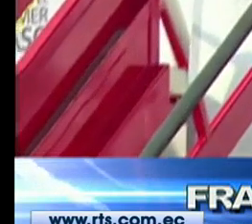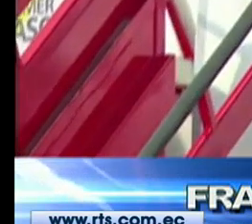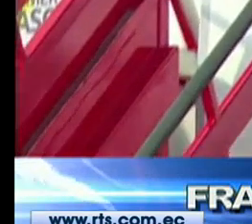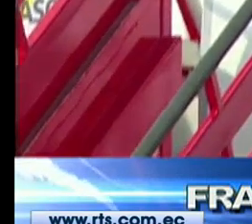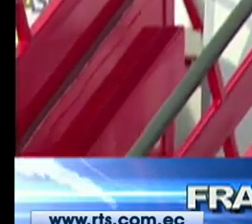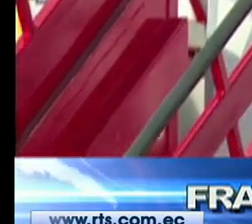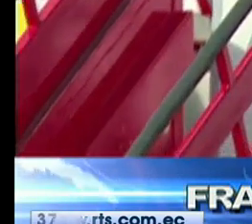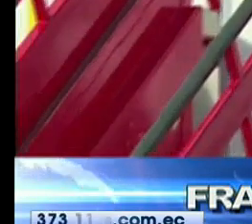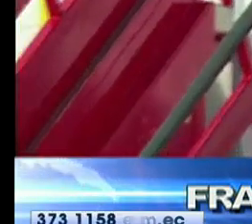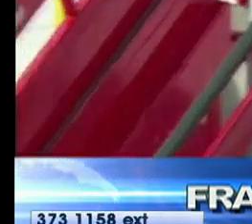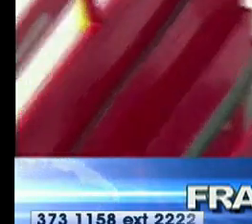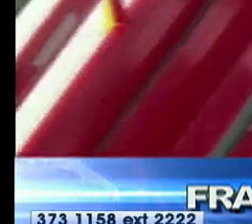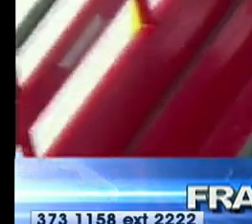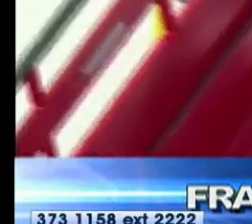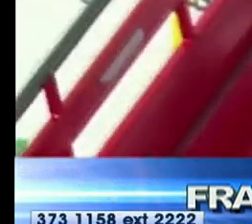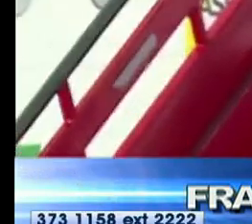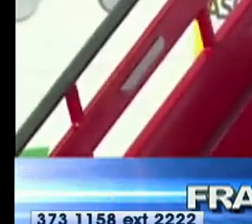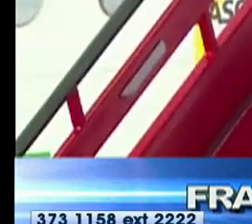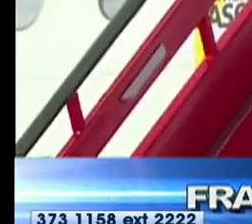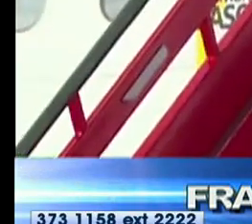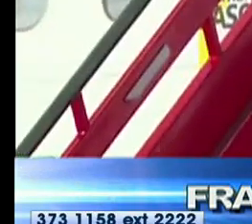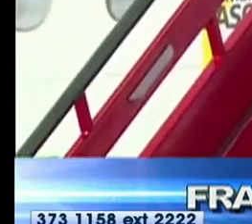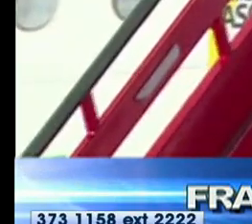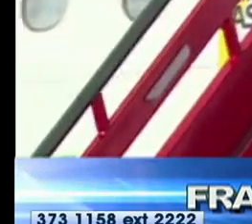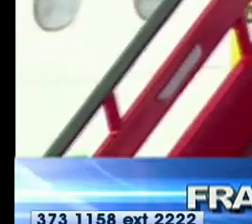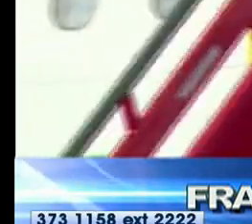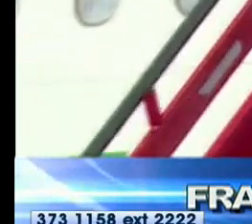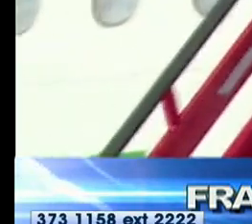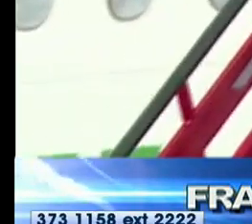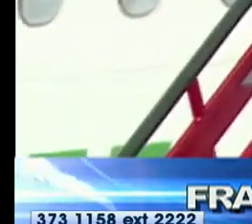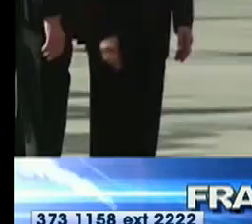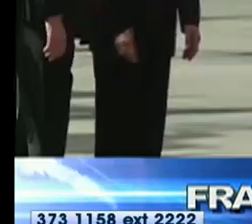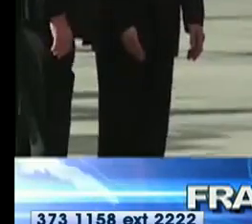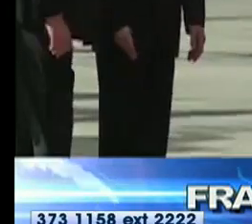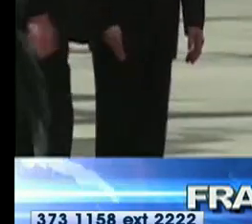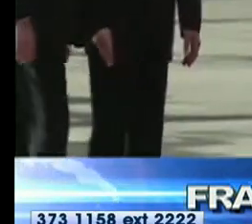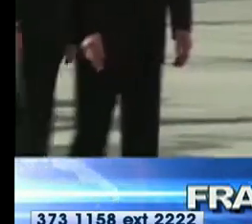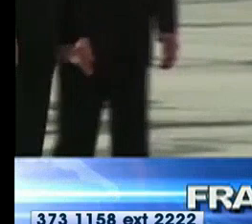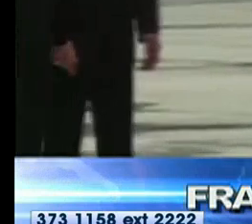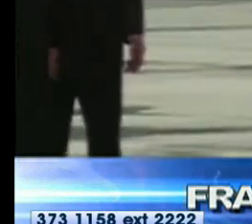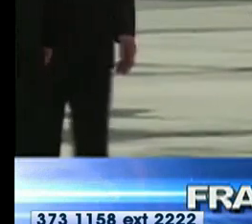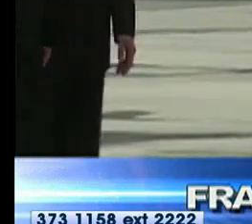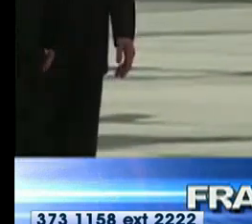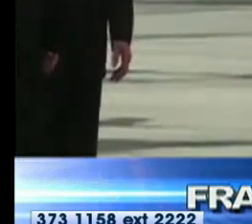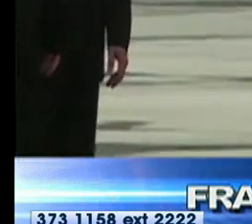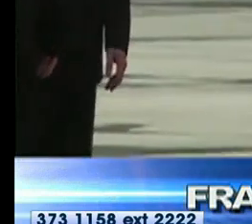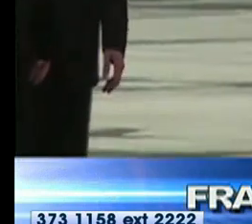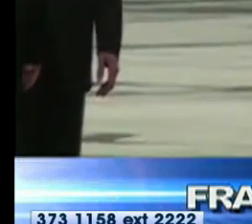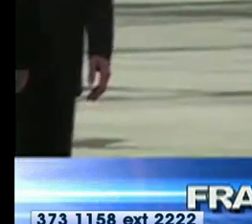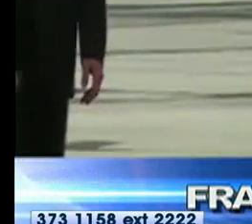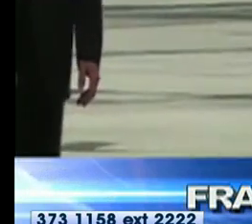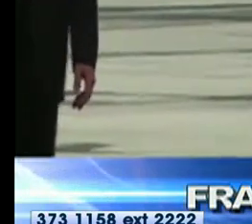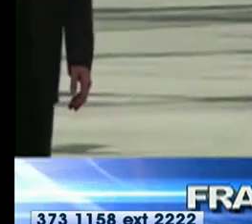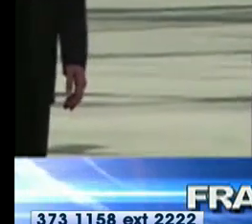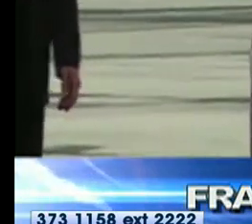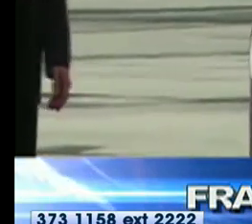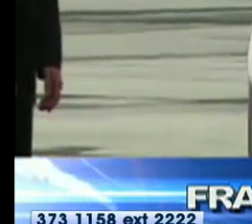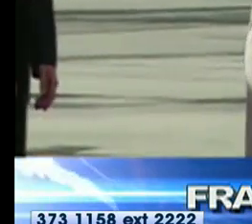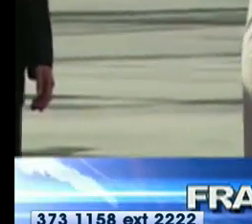Enseguida, Papa Francisco arribó a Colombia para cumplir una visita oficial